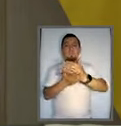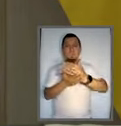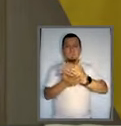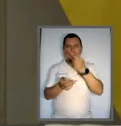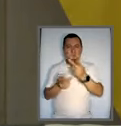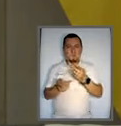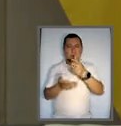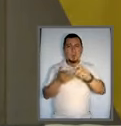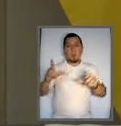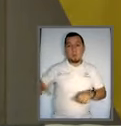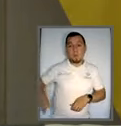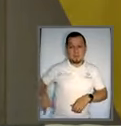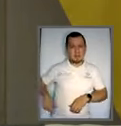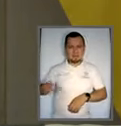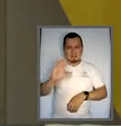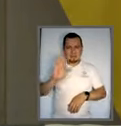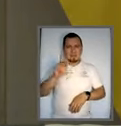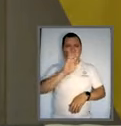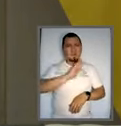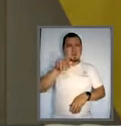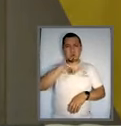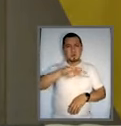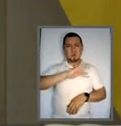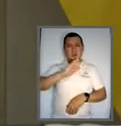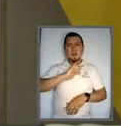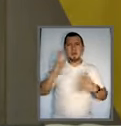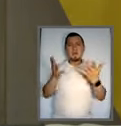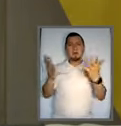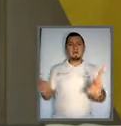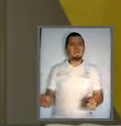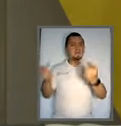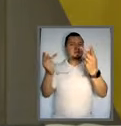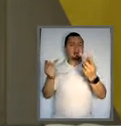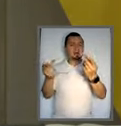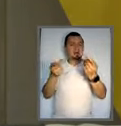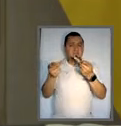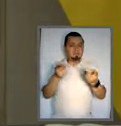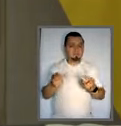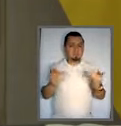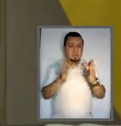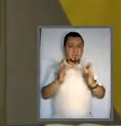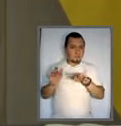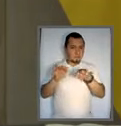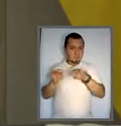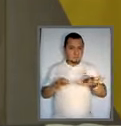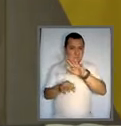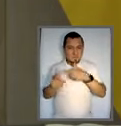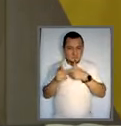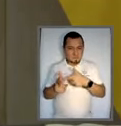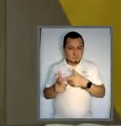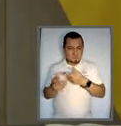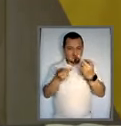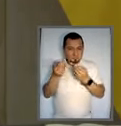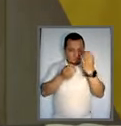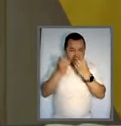siquiera para que las compre el gobierno, sino para que los privados puedan tener una manera de monitorear a sus propios trabajadores a través de estas